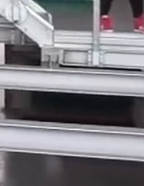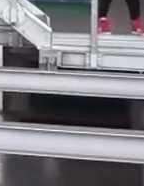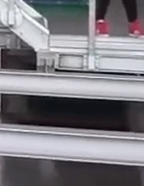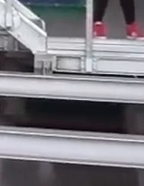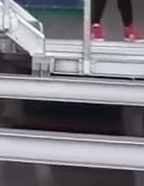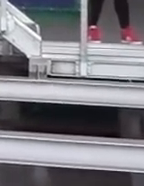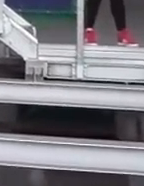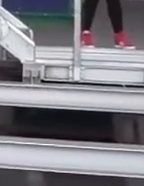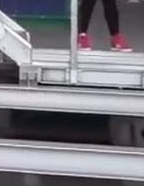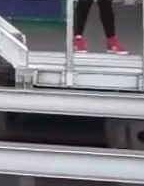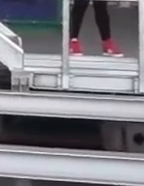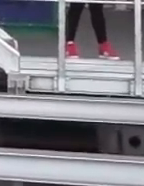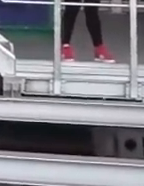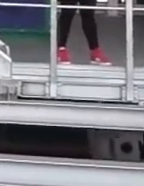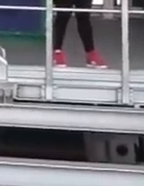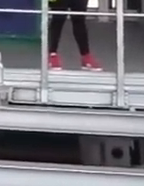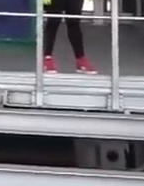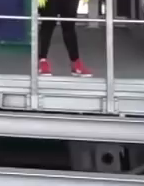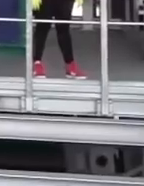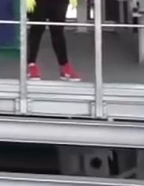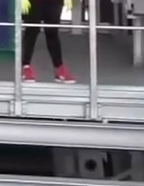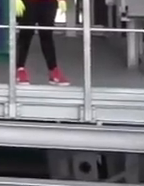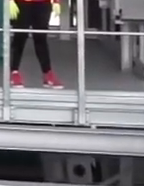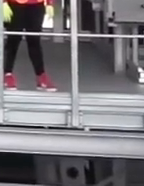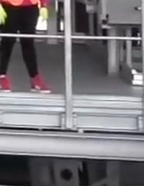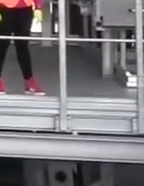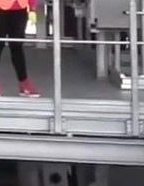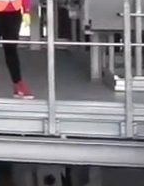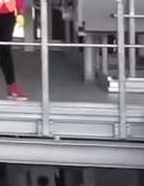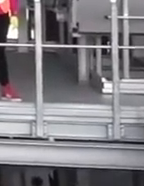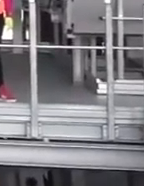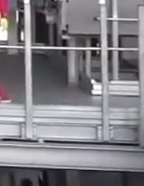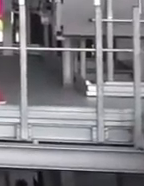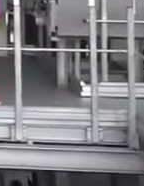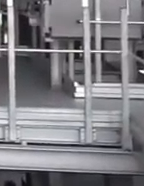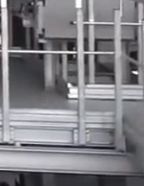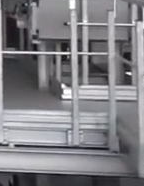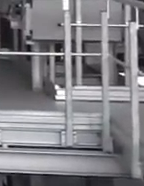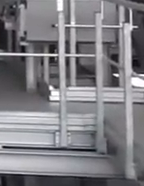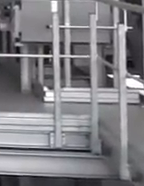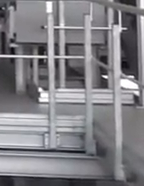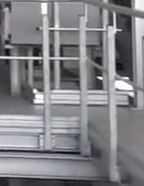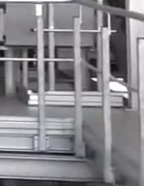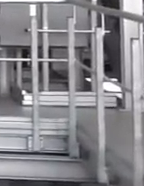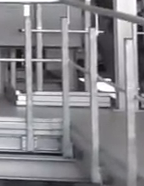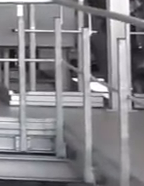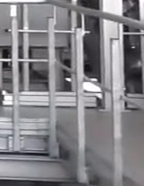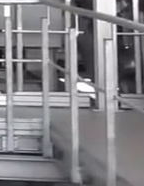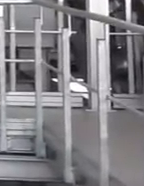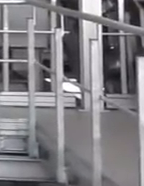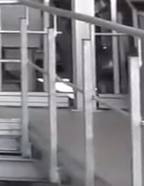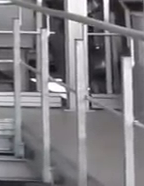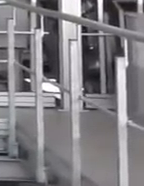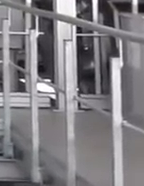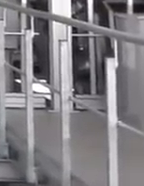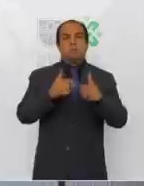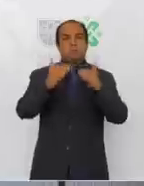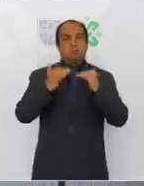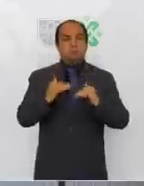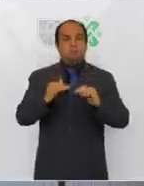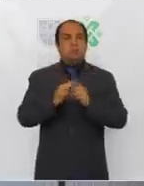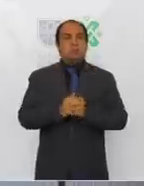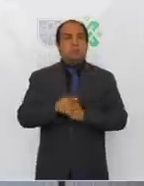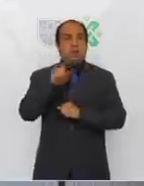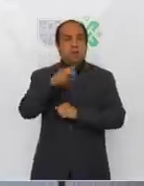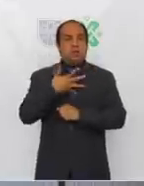diciembre, unas losas de la parte de transferencia, pero lo principal ya quedó concluido. La siguiente.